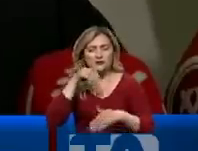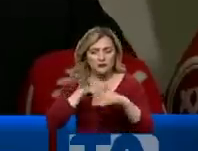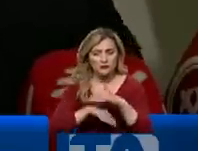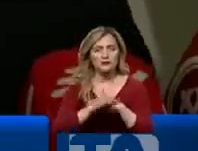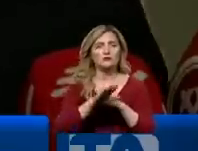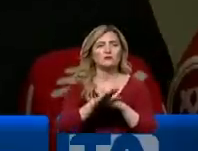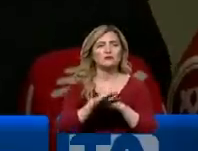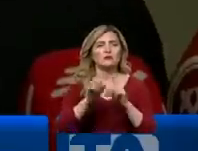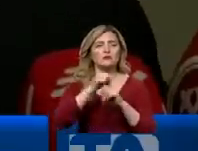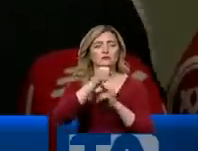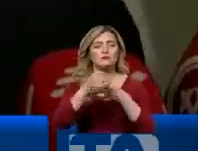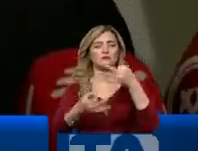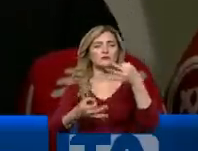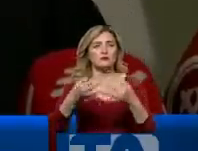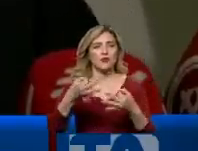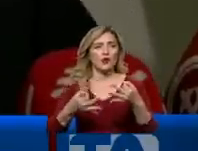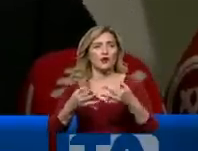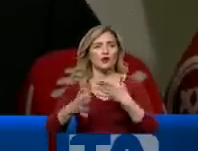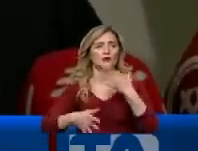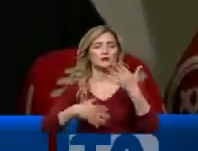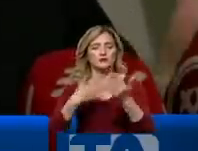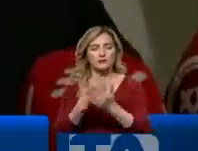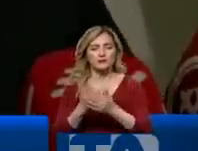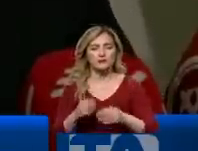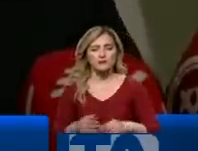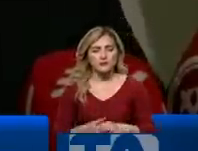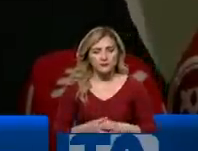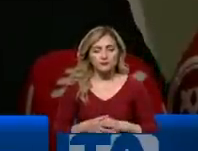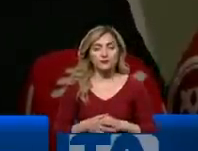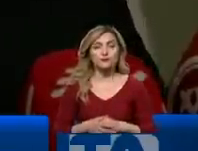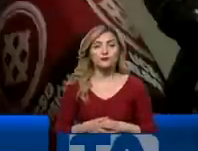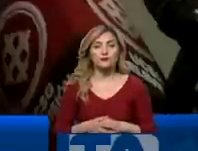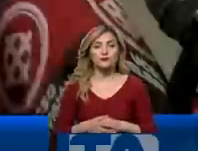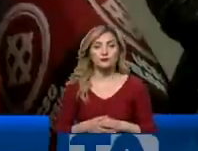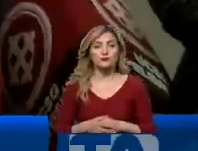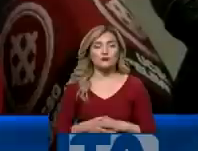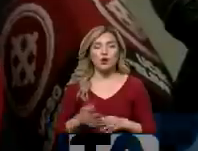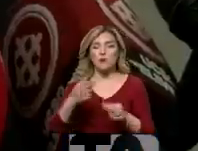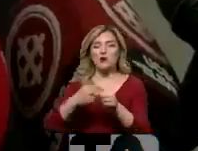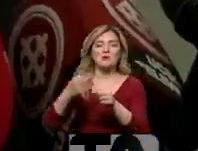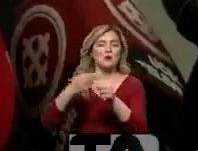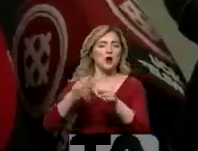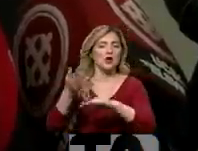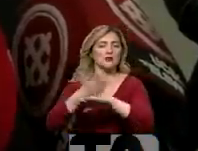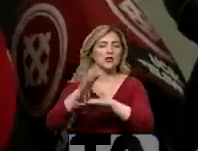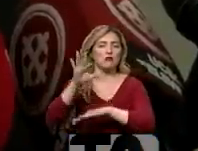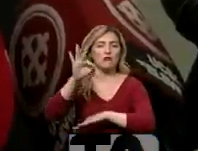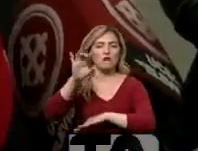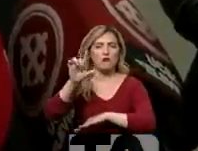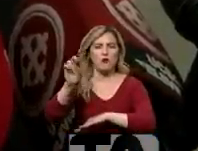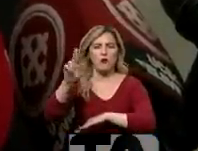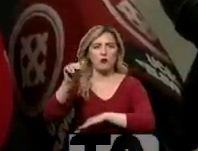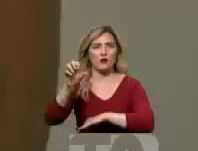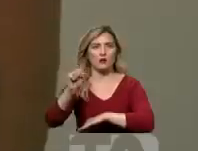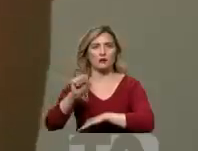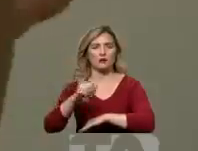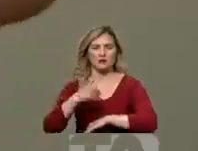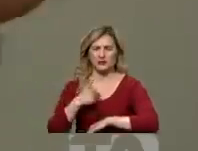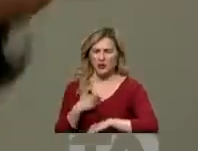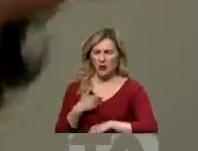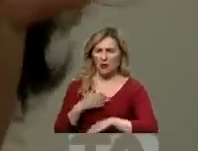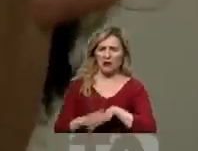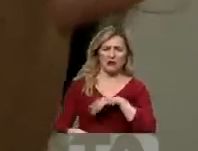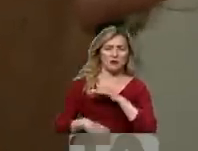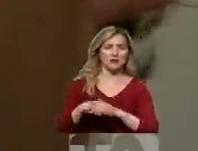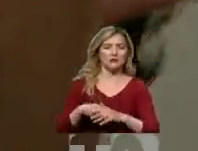periodo y creo que todos estamos en ese andamiaje. No obstante, Flores busca desmarcarse de esa línea,